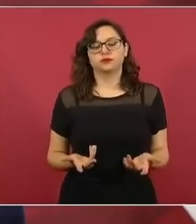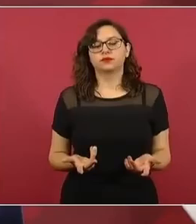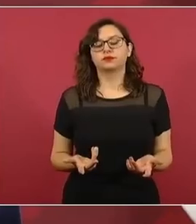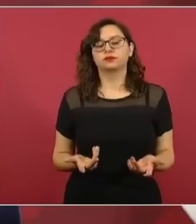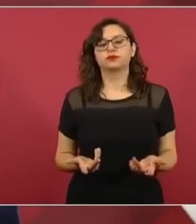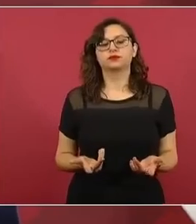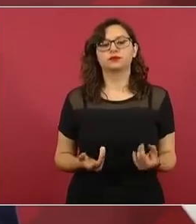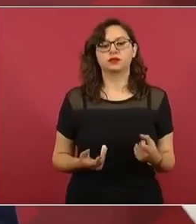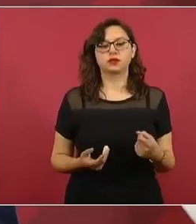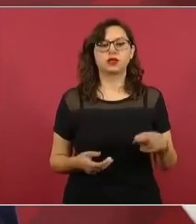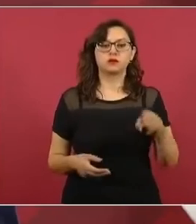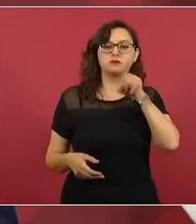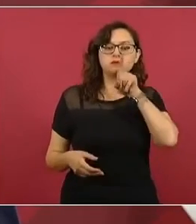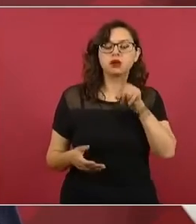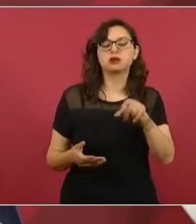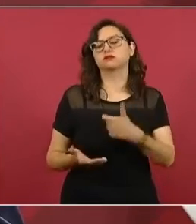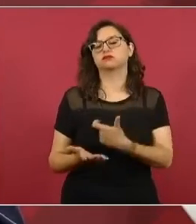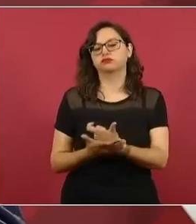lo mismo.